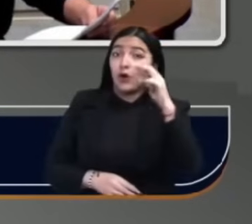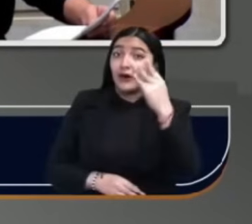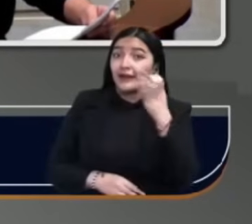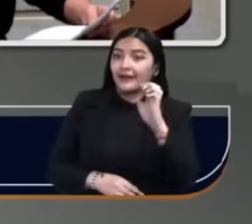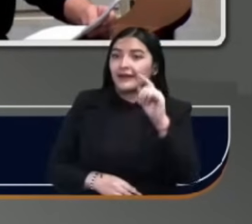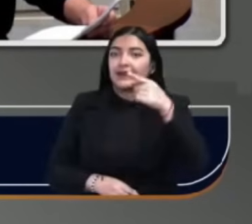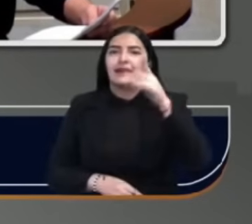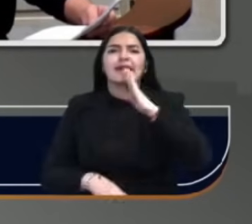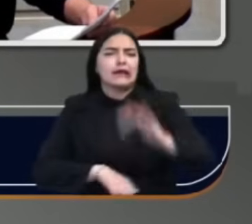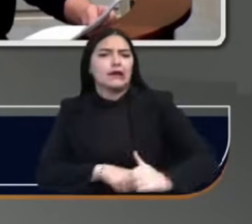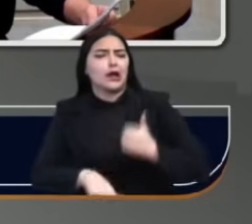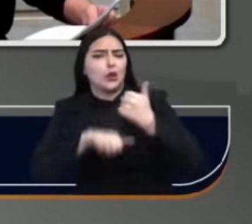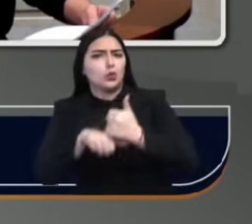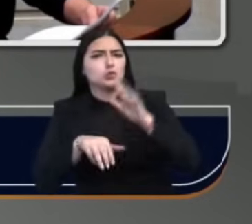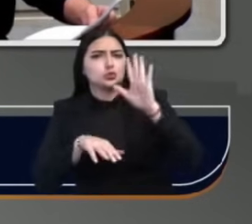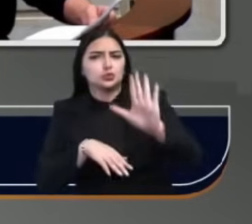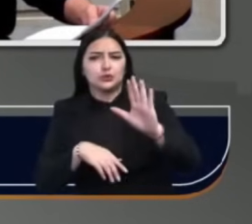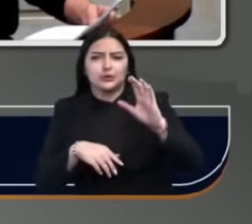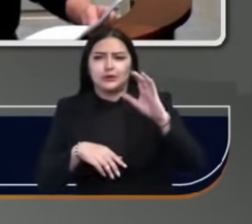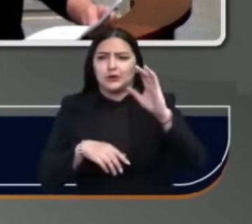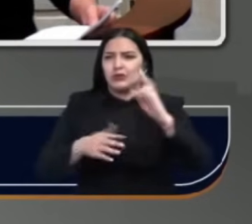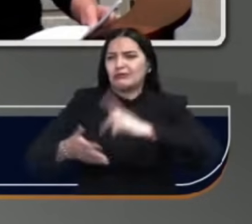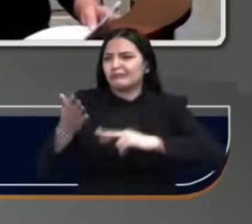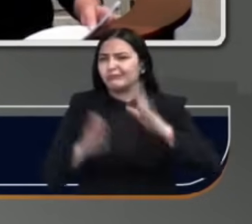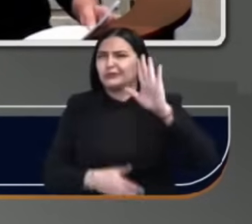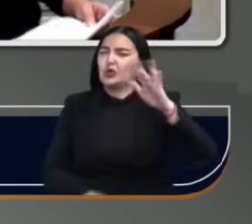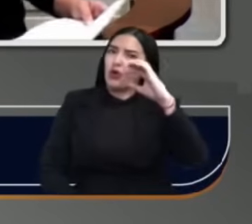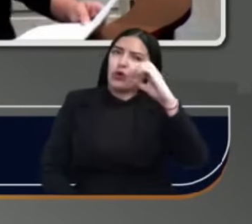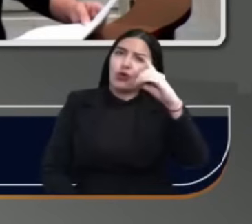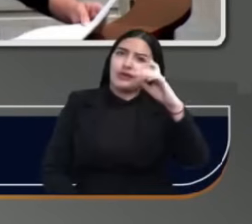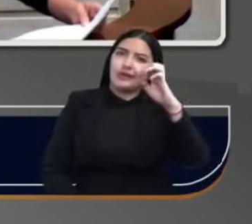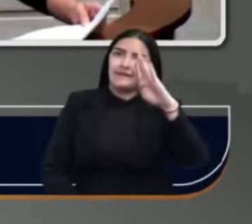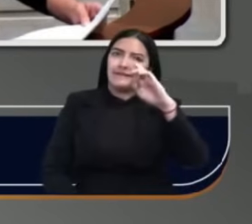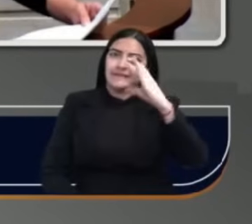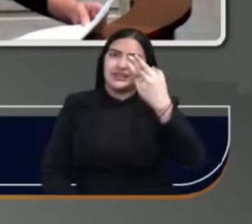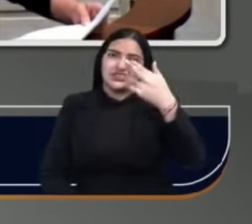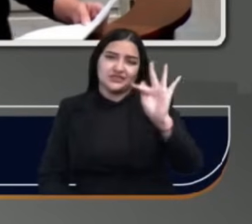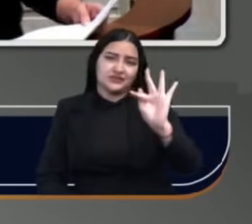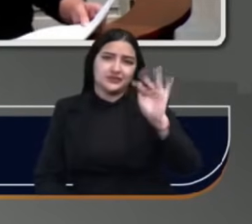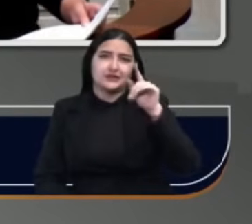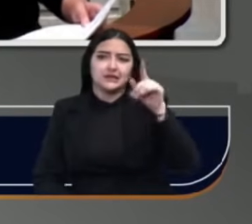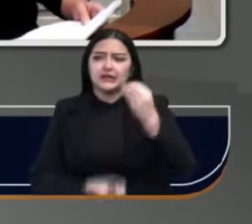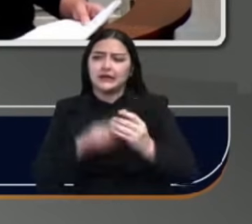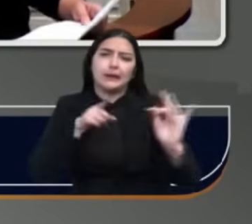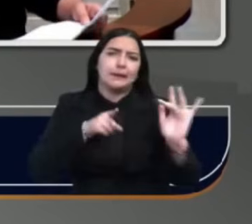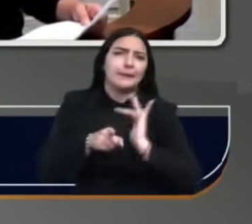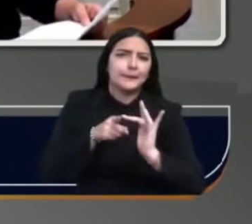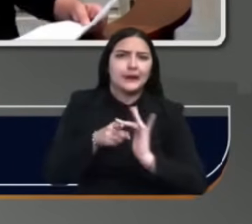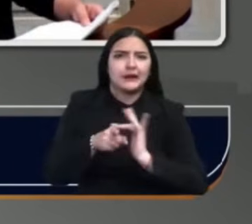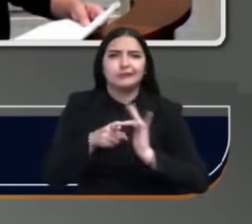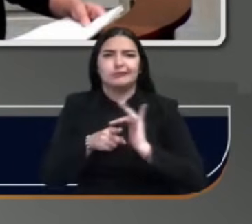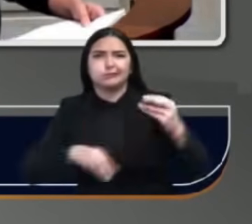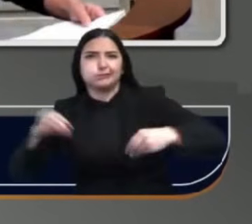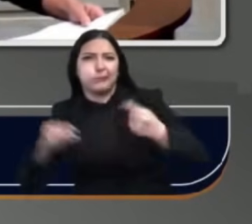es el auditor interno del consorcio de Odebrecht, para conocer los informes que él venía haciendo por prácticas